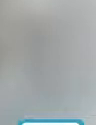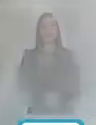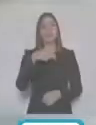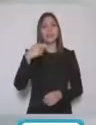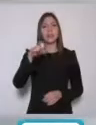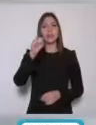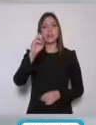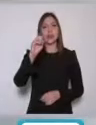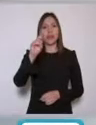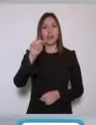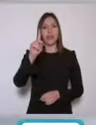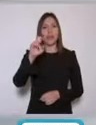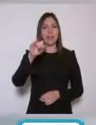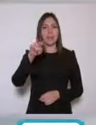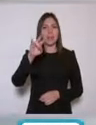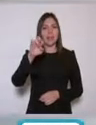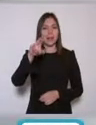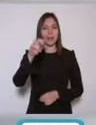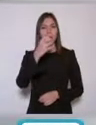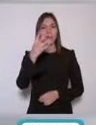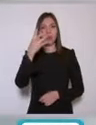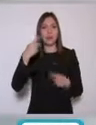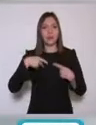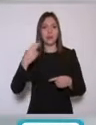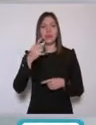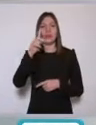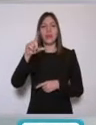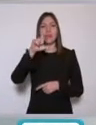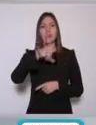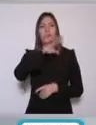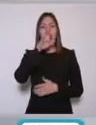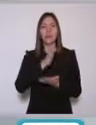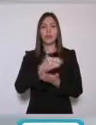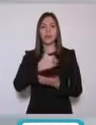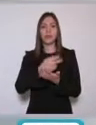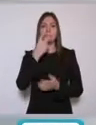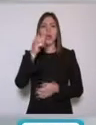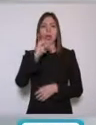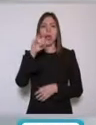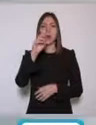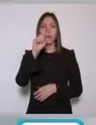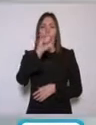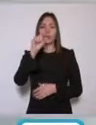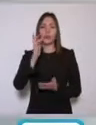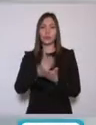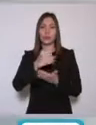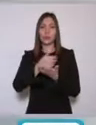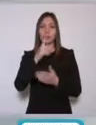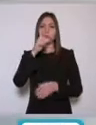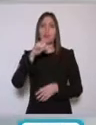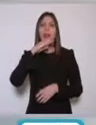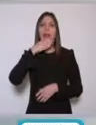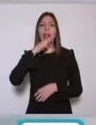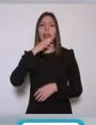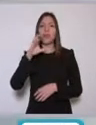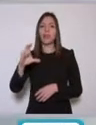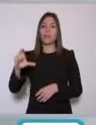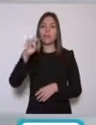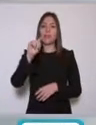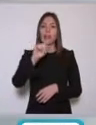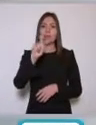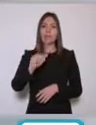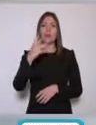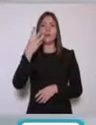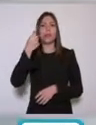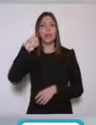Sopa de invierno, 4 porciones, una taza de cebolla picada, 2 dientes de ajo picados, También una taza de granos de elote, 4